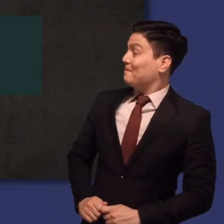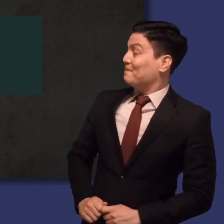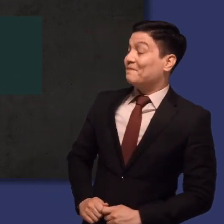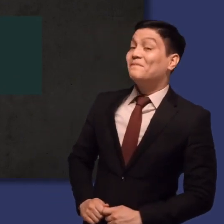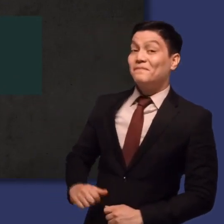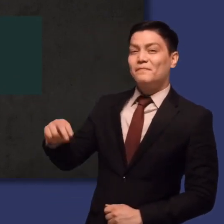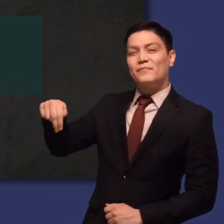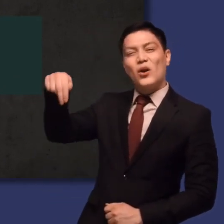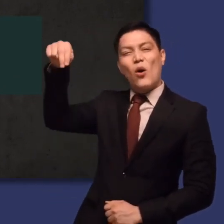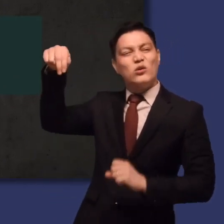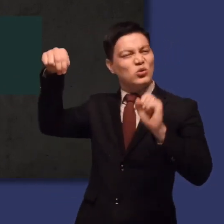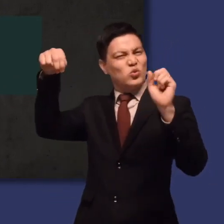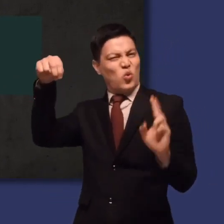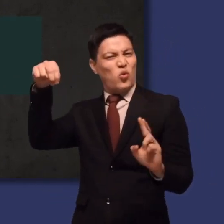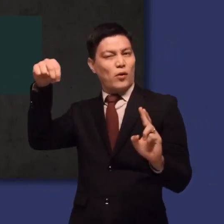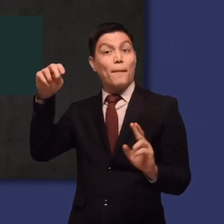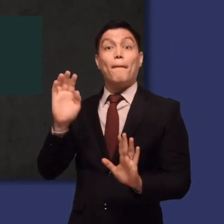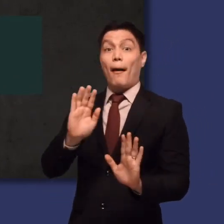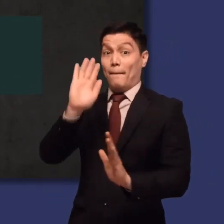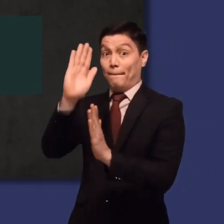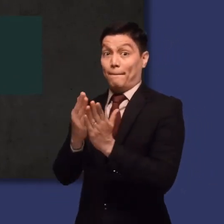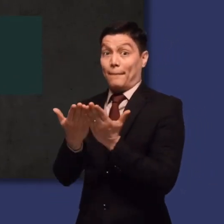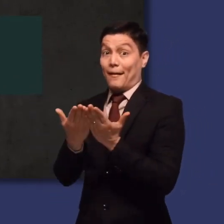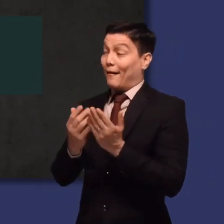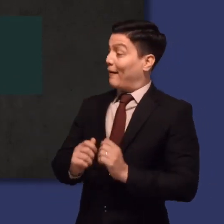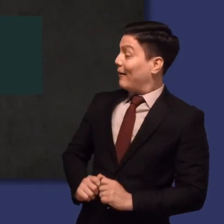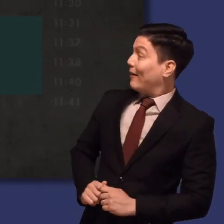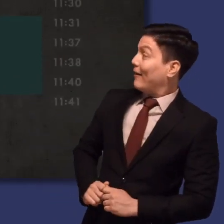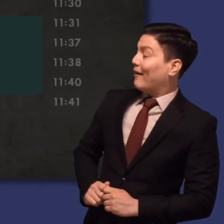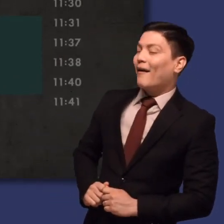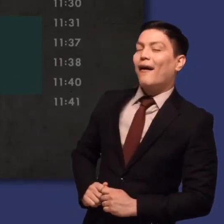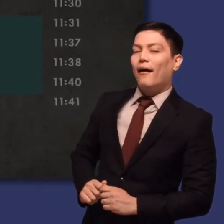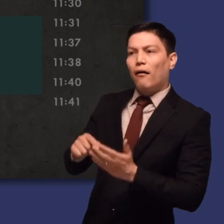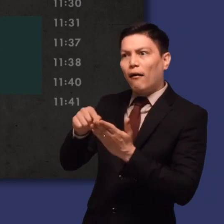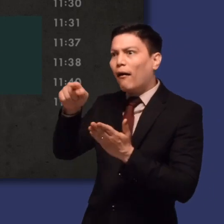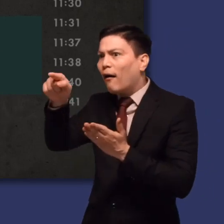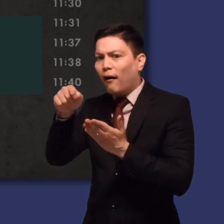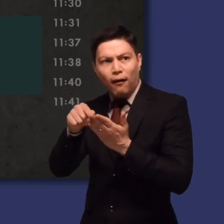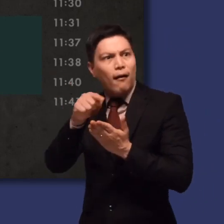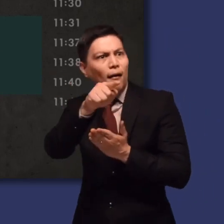sur. ¿Cómo se ha cumplido hasta ahora?